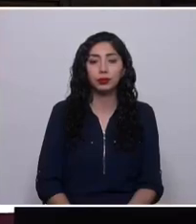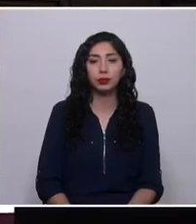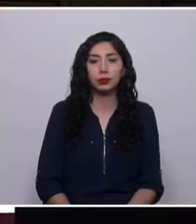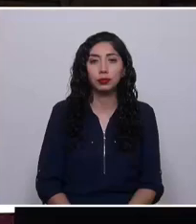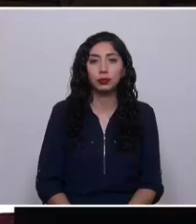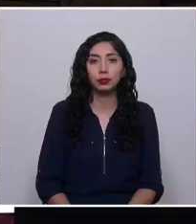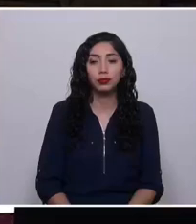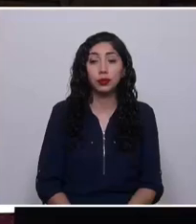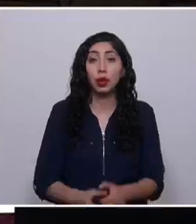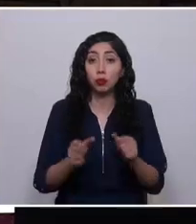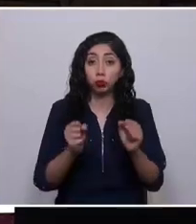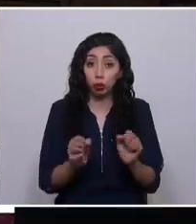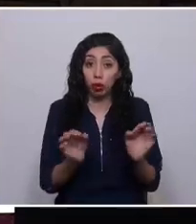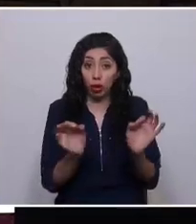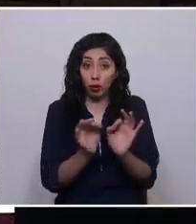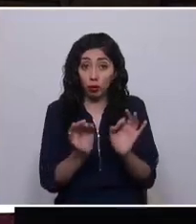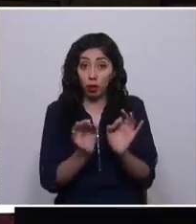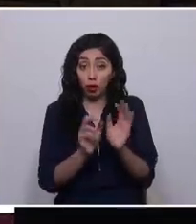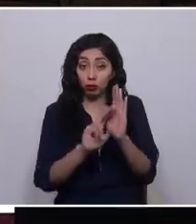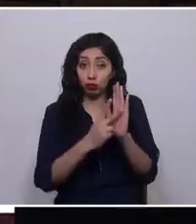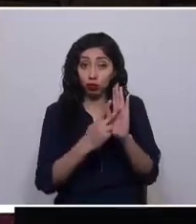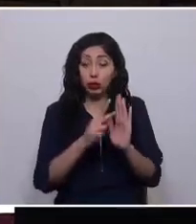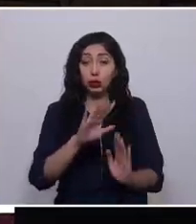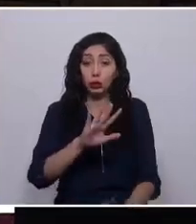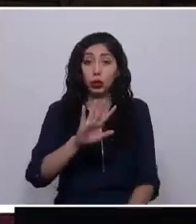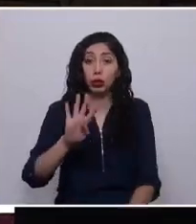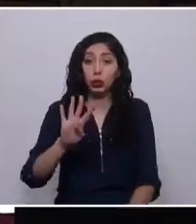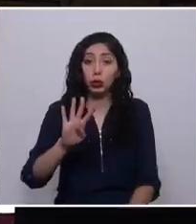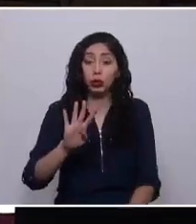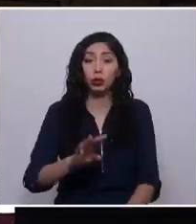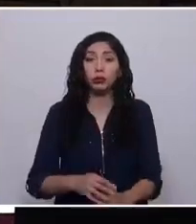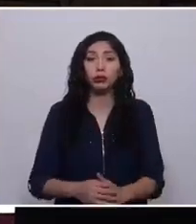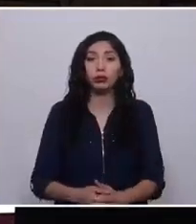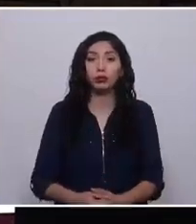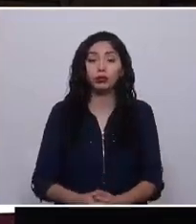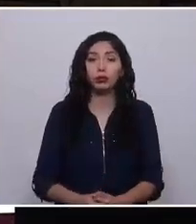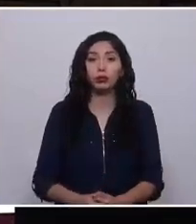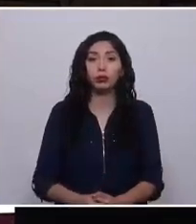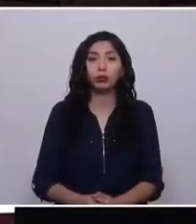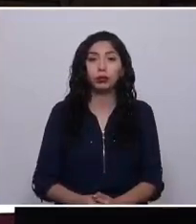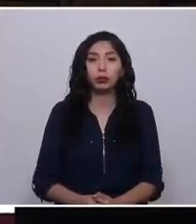Se ofrece la palabra respecto a la indicación 54.